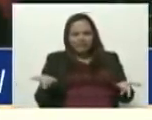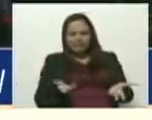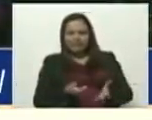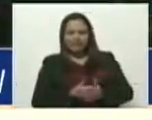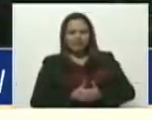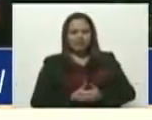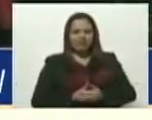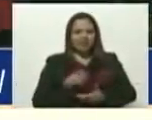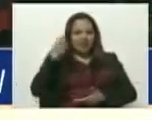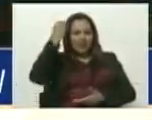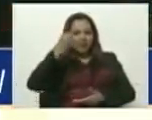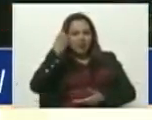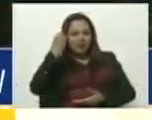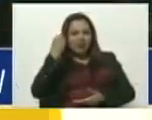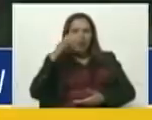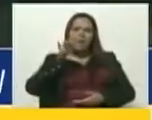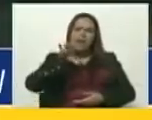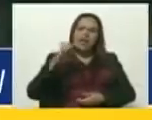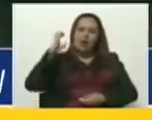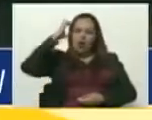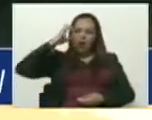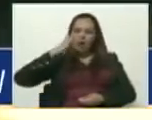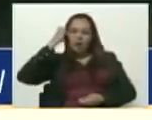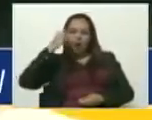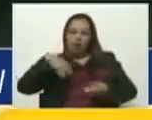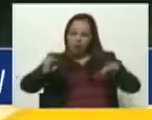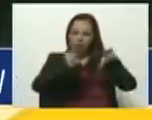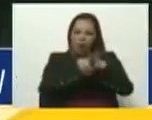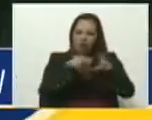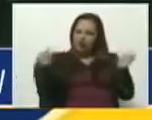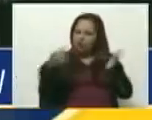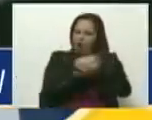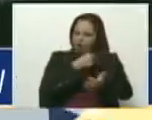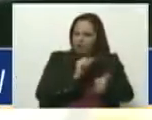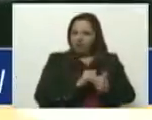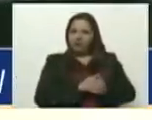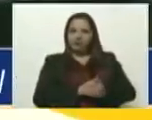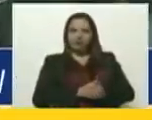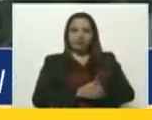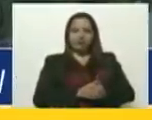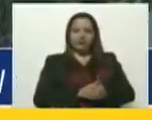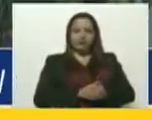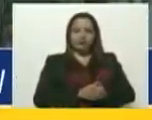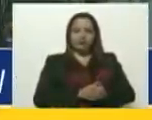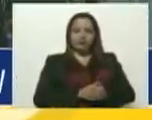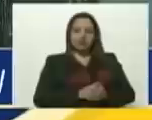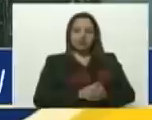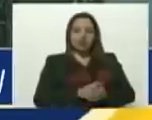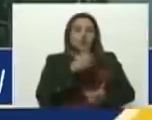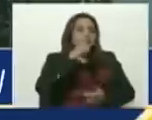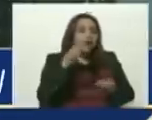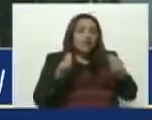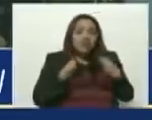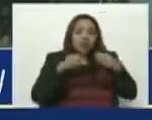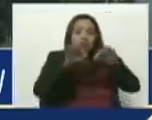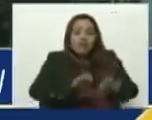imaginen un país europeo que ocurriera es un golpe de estado no hubiera quedado ninguno